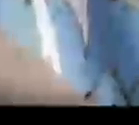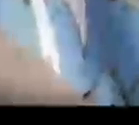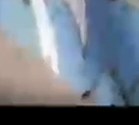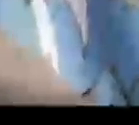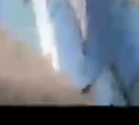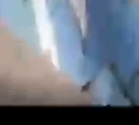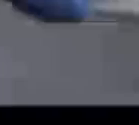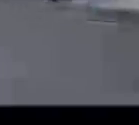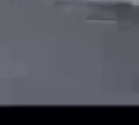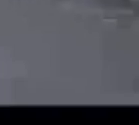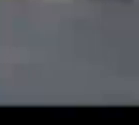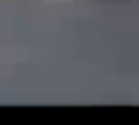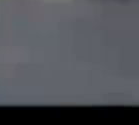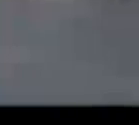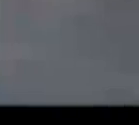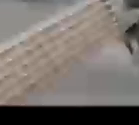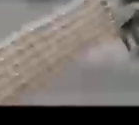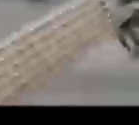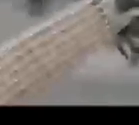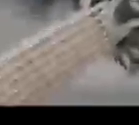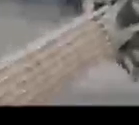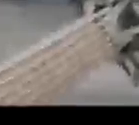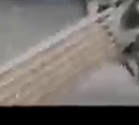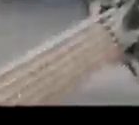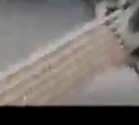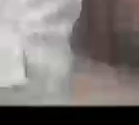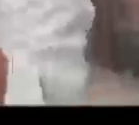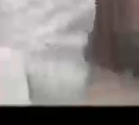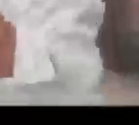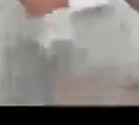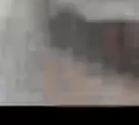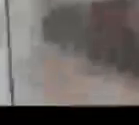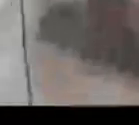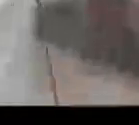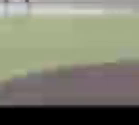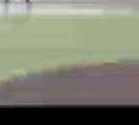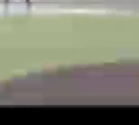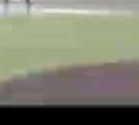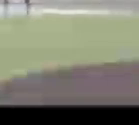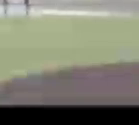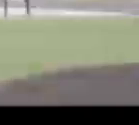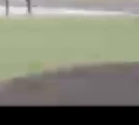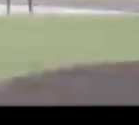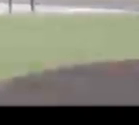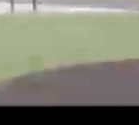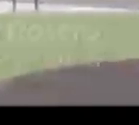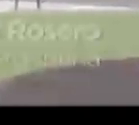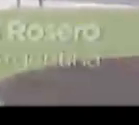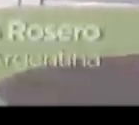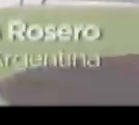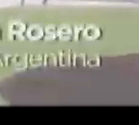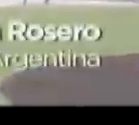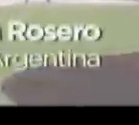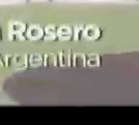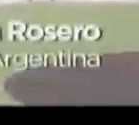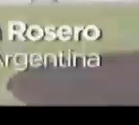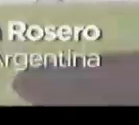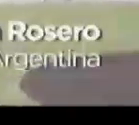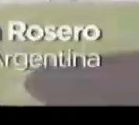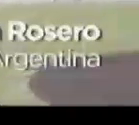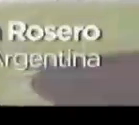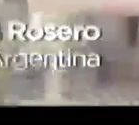logrado hacerme olvidar de dónde vengo. A la sombra de un recuerdo